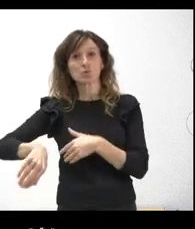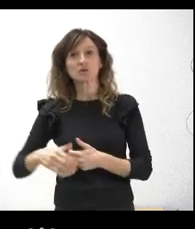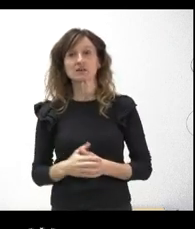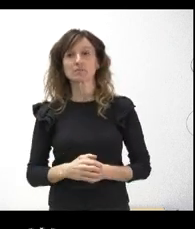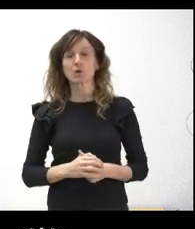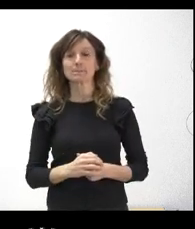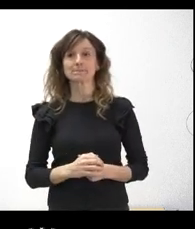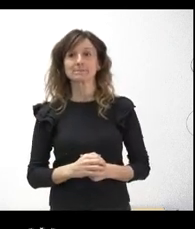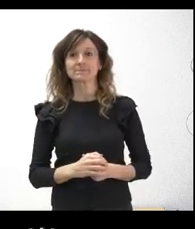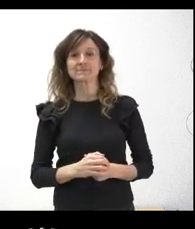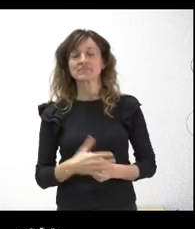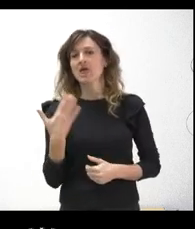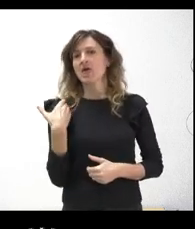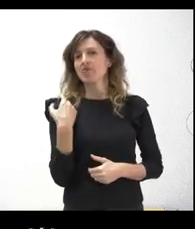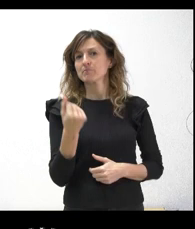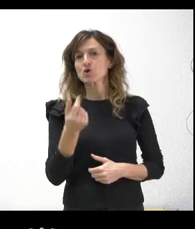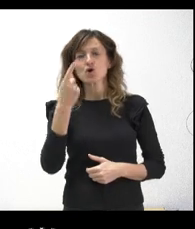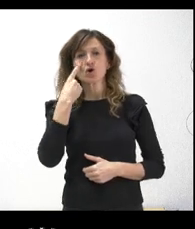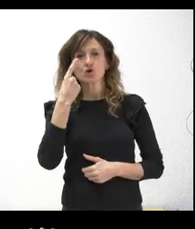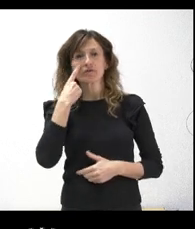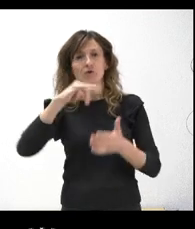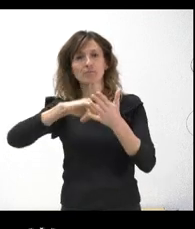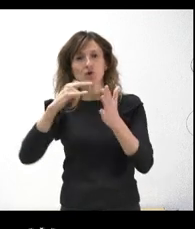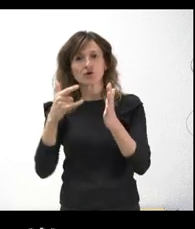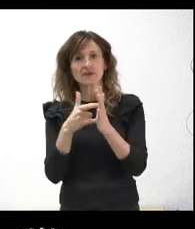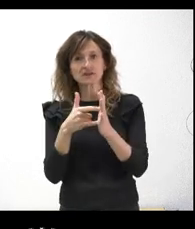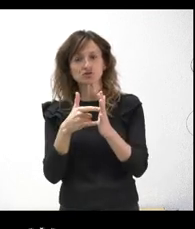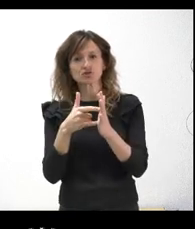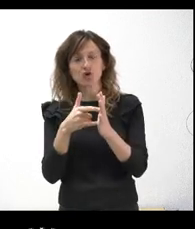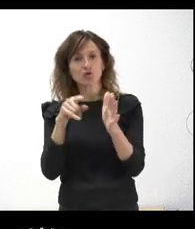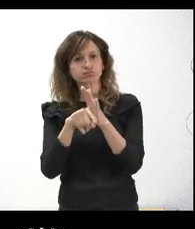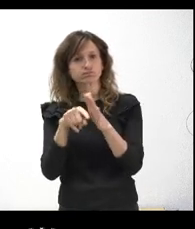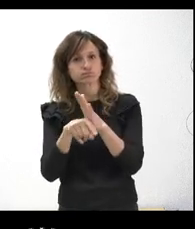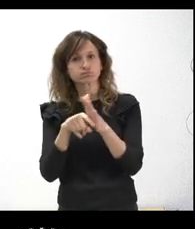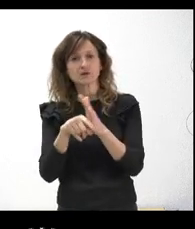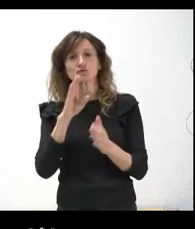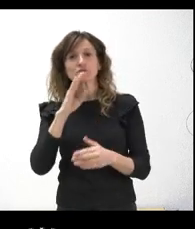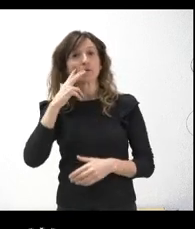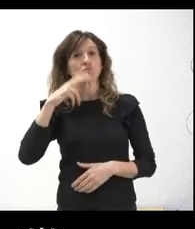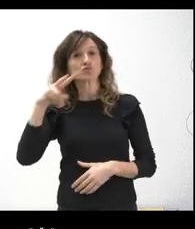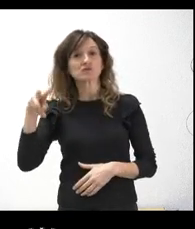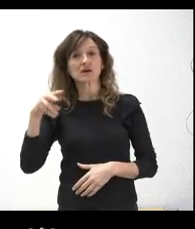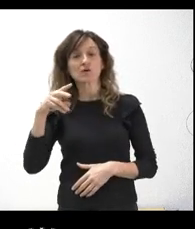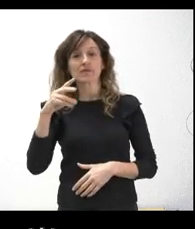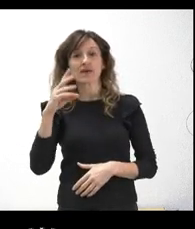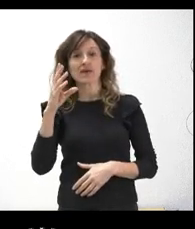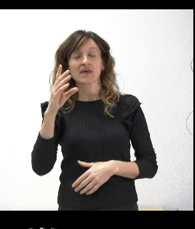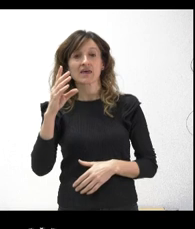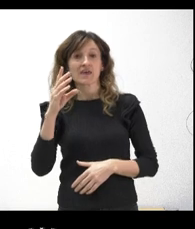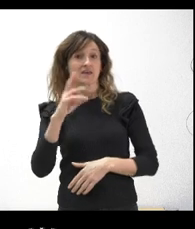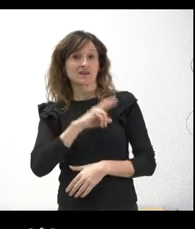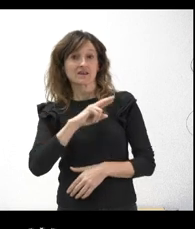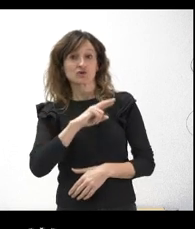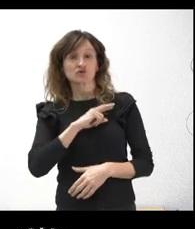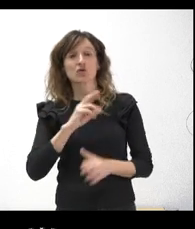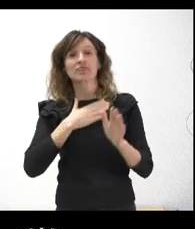H recientemente se ha conocido un proyecto que va a tener que ejecutarse en el Museo de diocesano y de Semana Santa